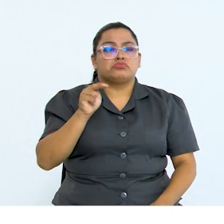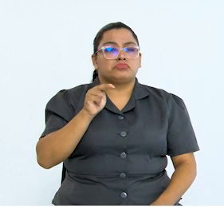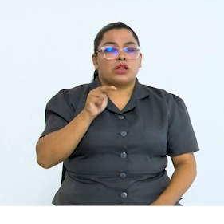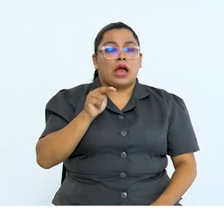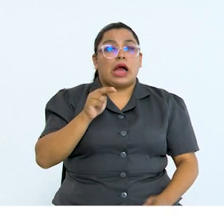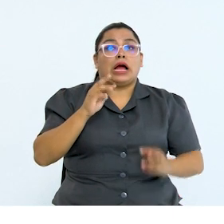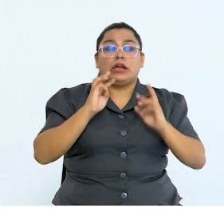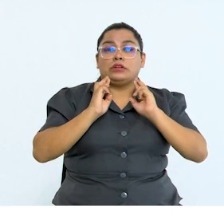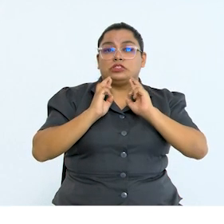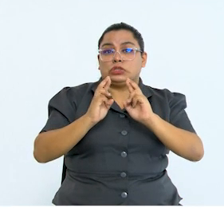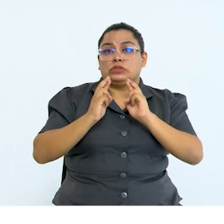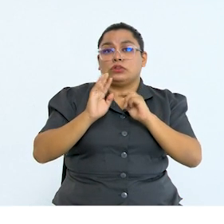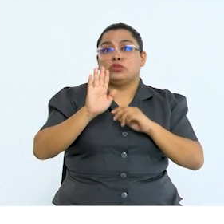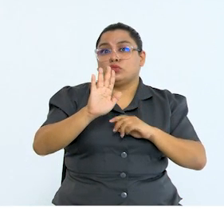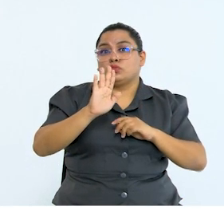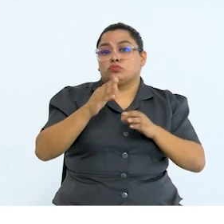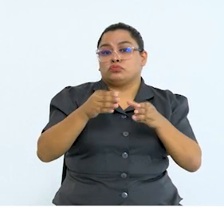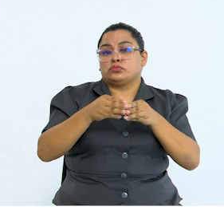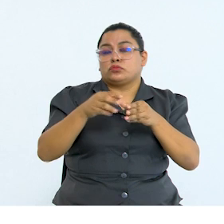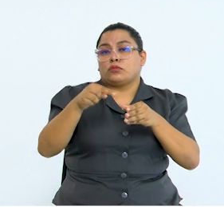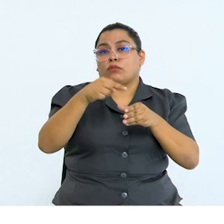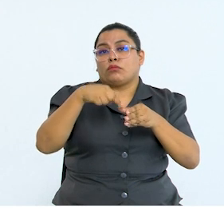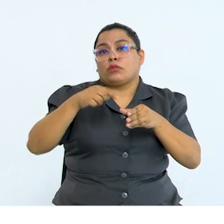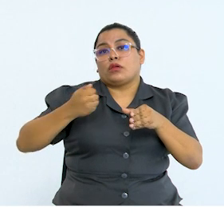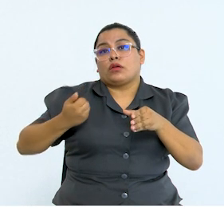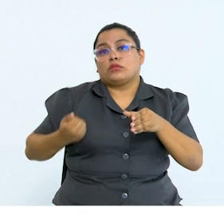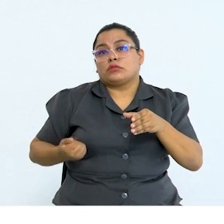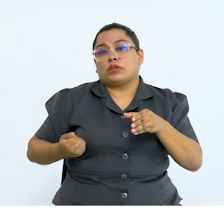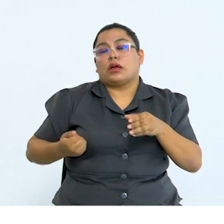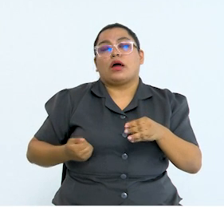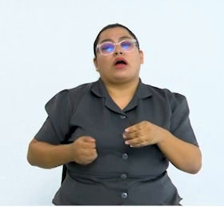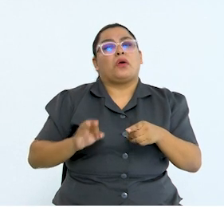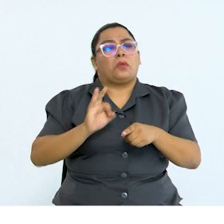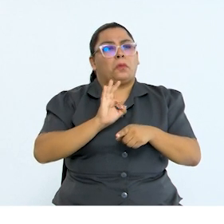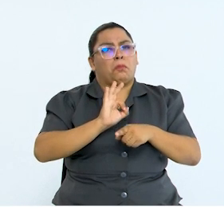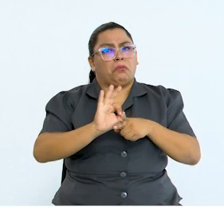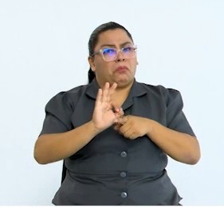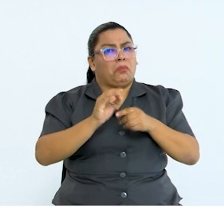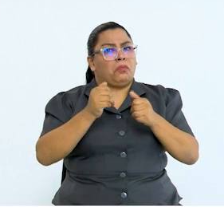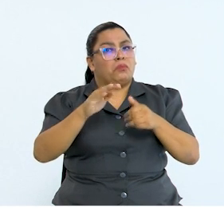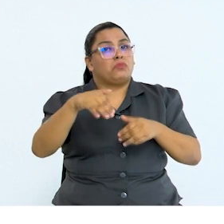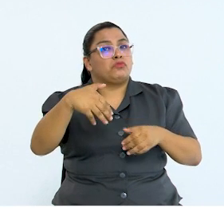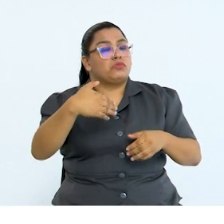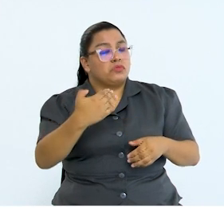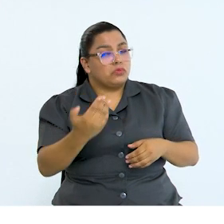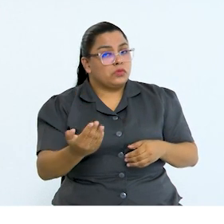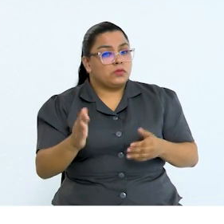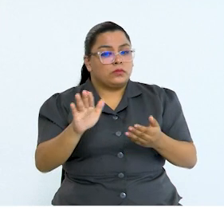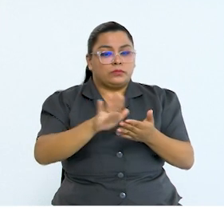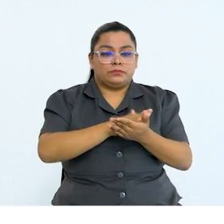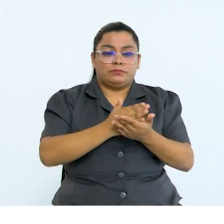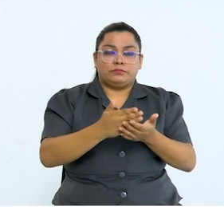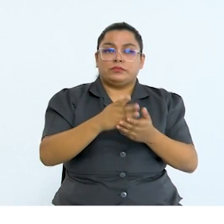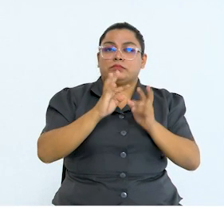estudiantes. Esto será útil posteriormente al momento de socializar y